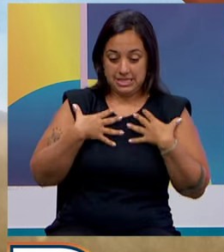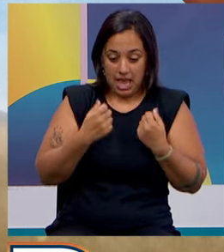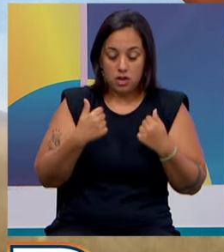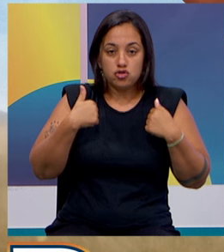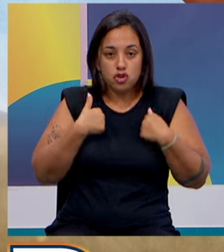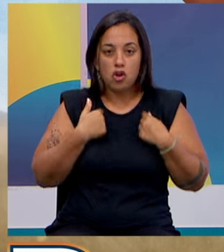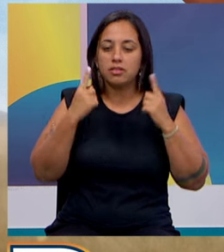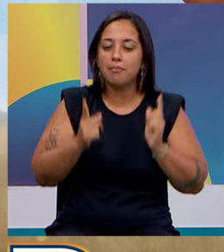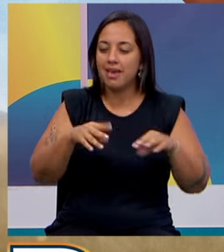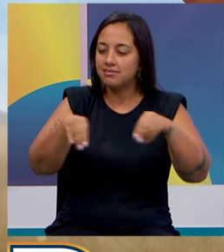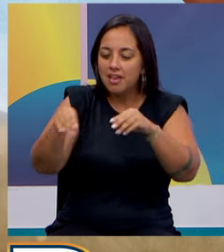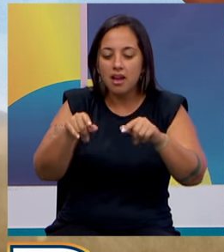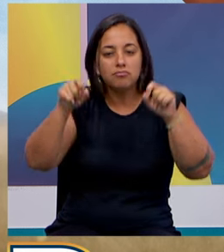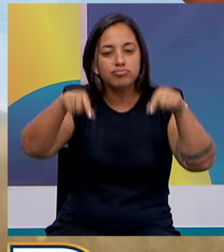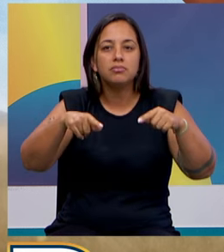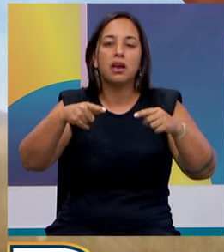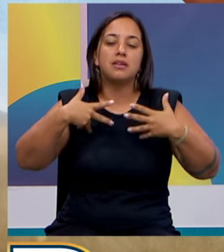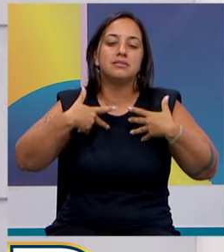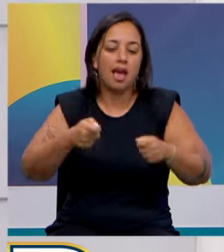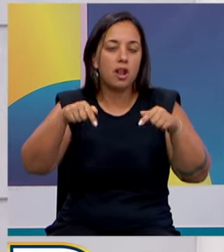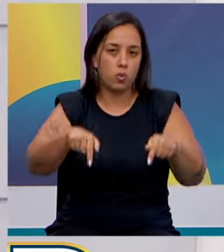Es un libro que tiene un tinte bastante